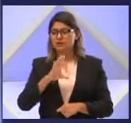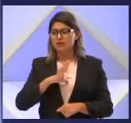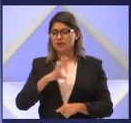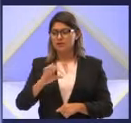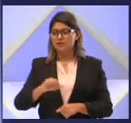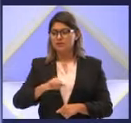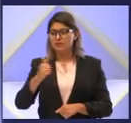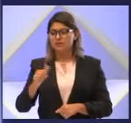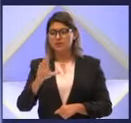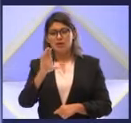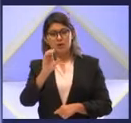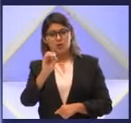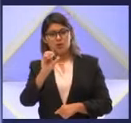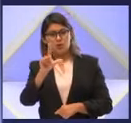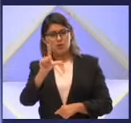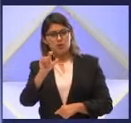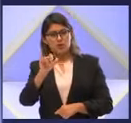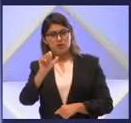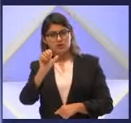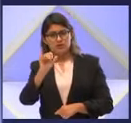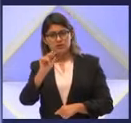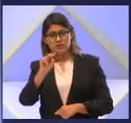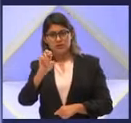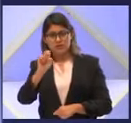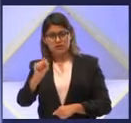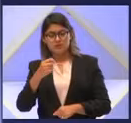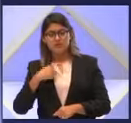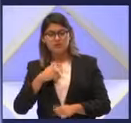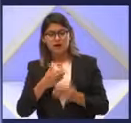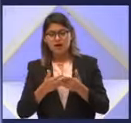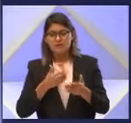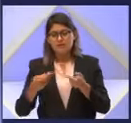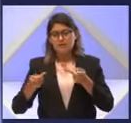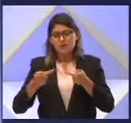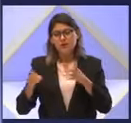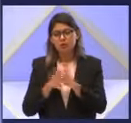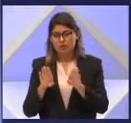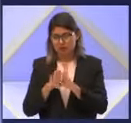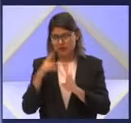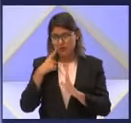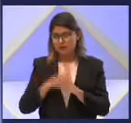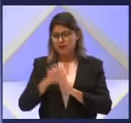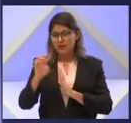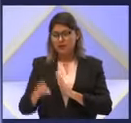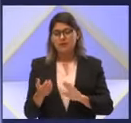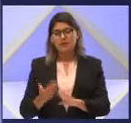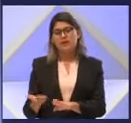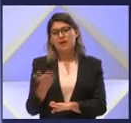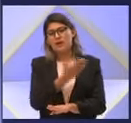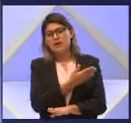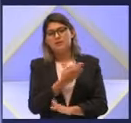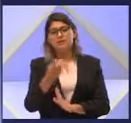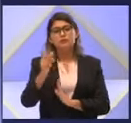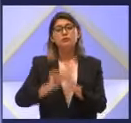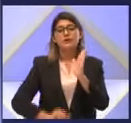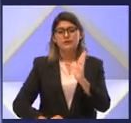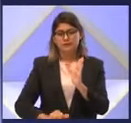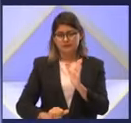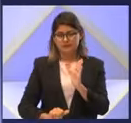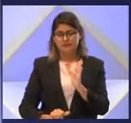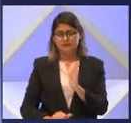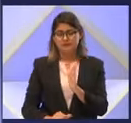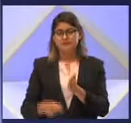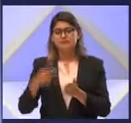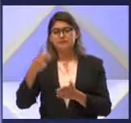colisiones y como lo planificamos les voy a mostrar un ejemplo que sucedió hace hace un mes la agencia